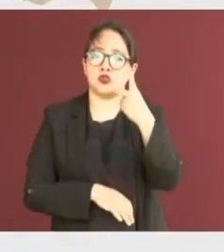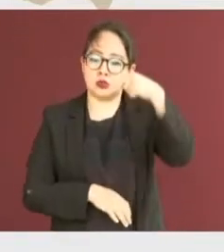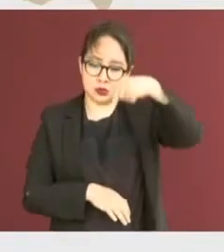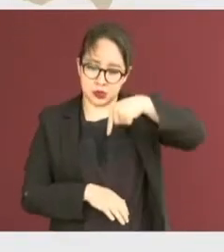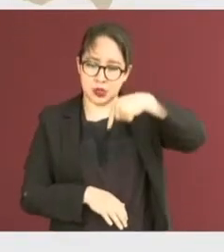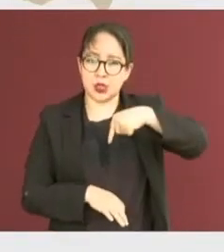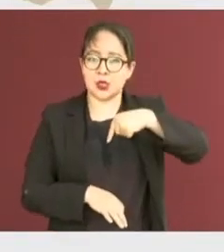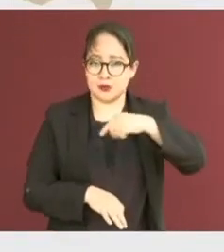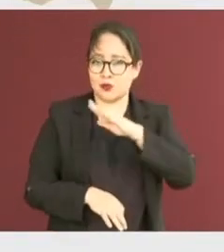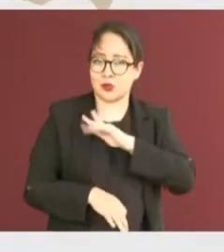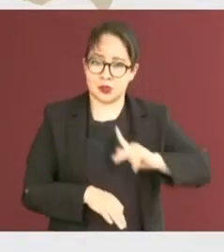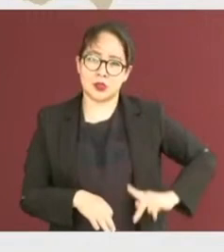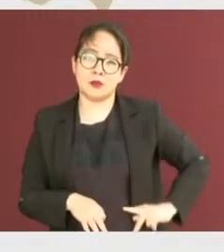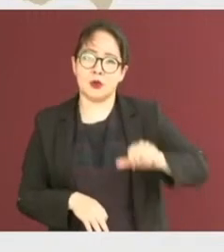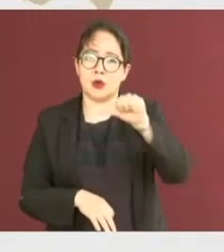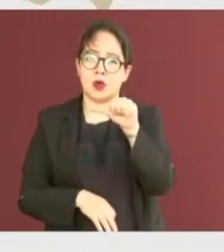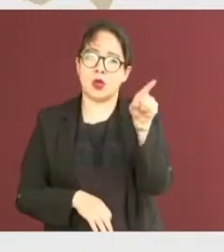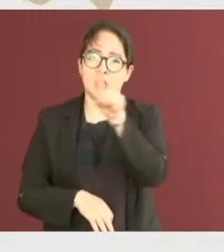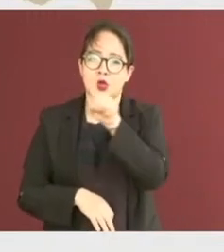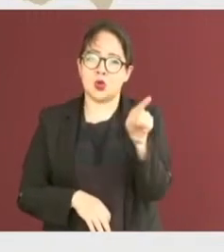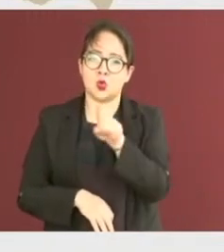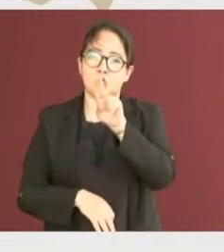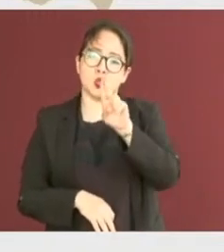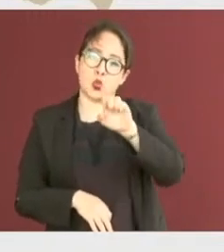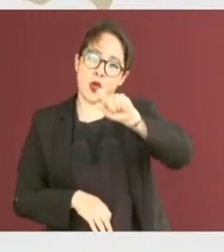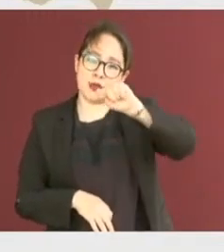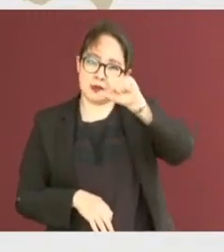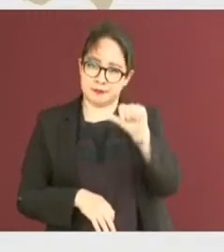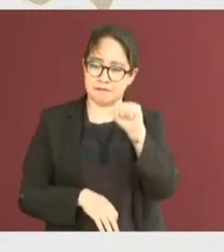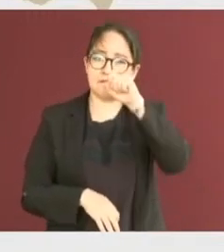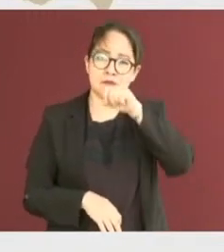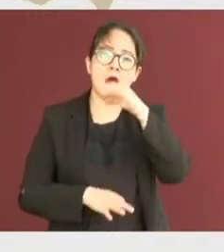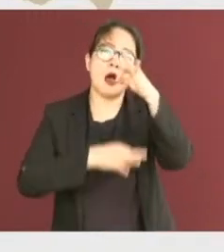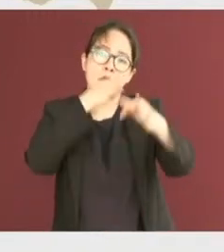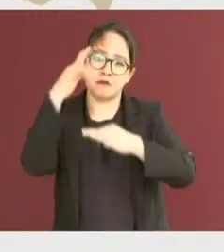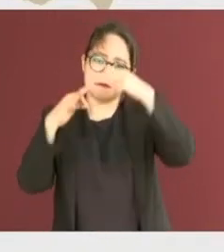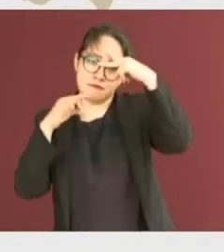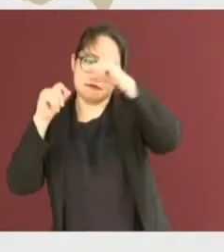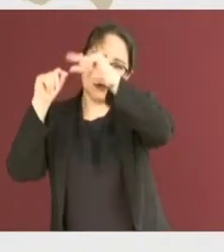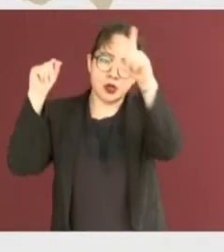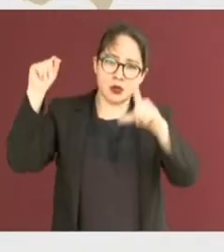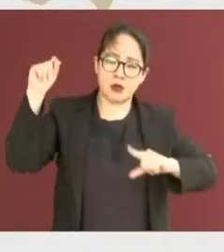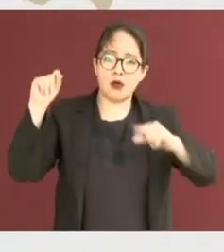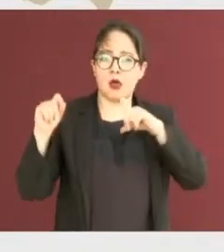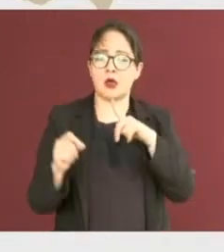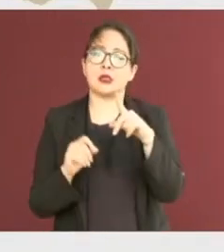municipio. También informamos que a nivel nacional hay